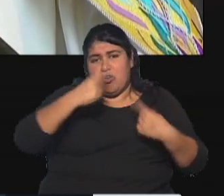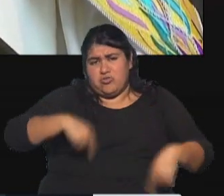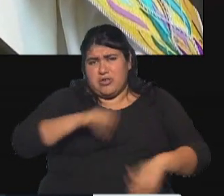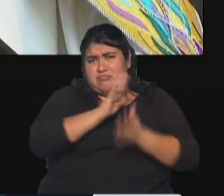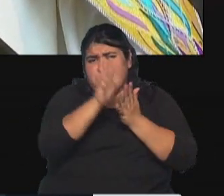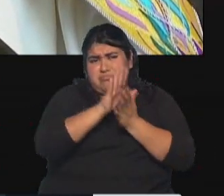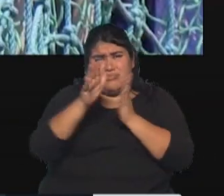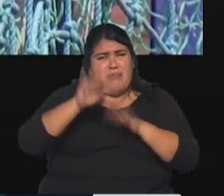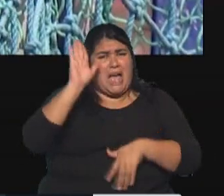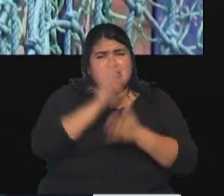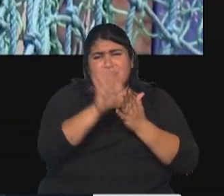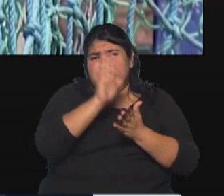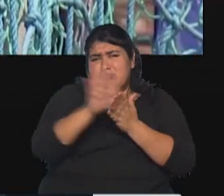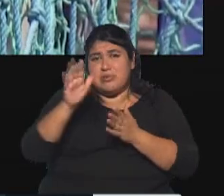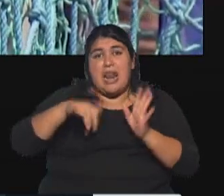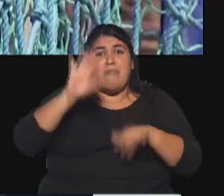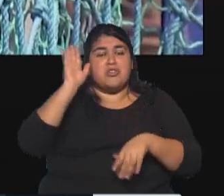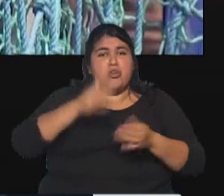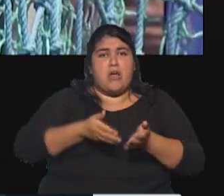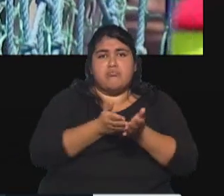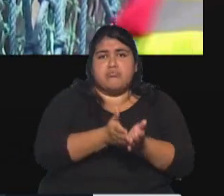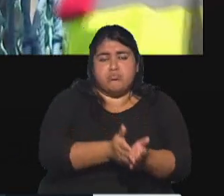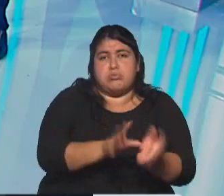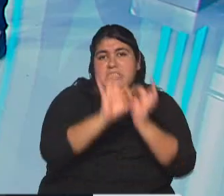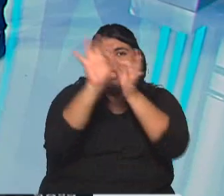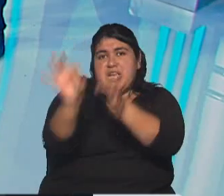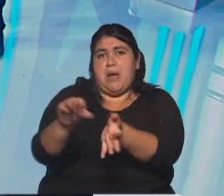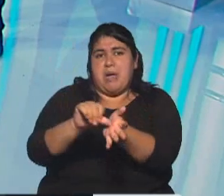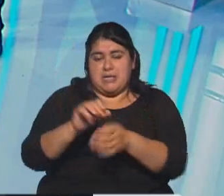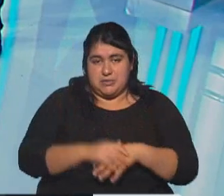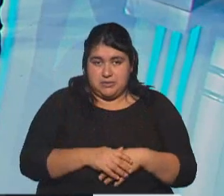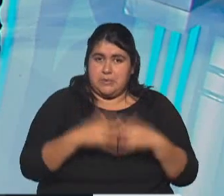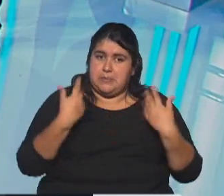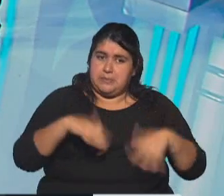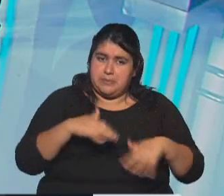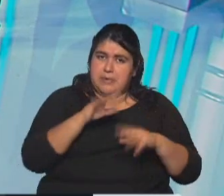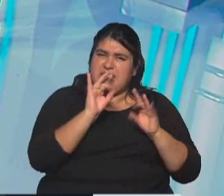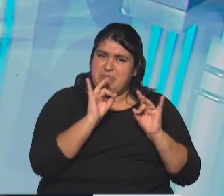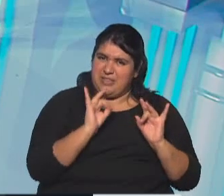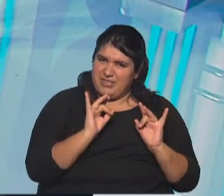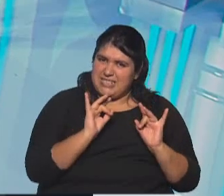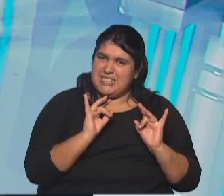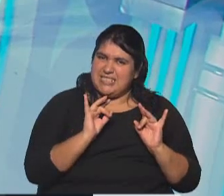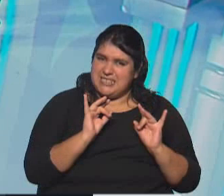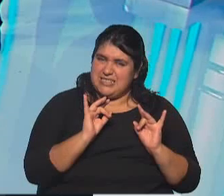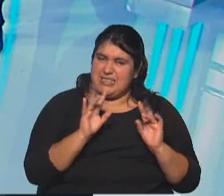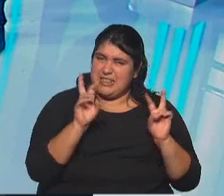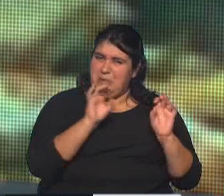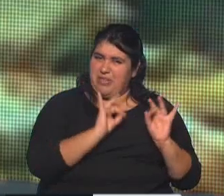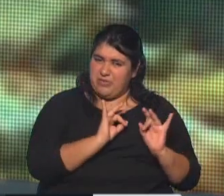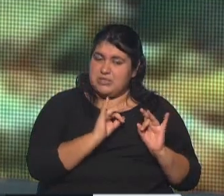cantidad de inmigrantes que pasa por el Canal de la Mancha, viene desde estos países. Augusto, qué tema, ¿no? Sí, yo creo, para